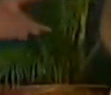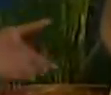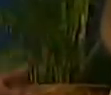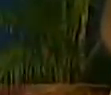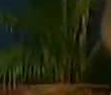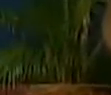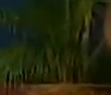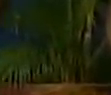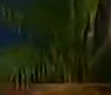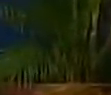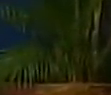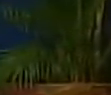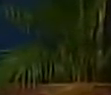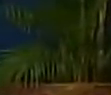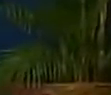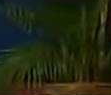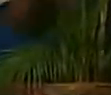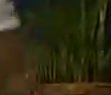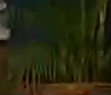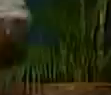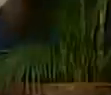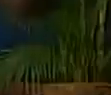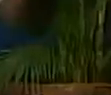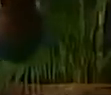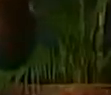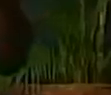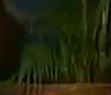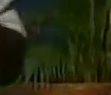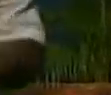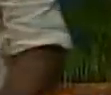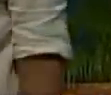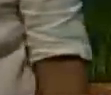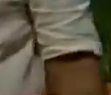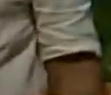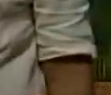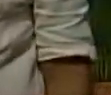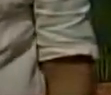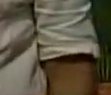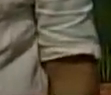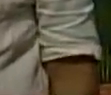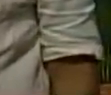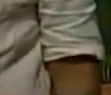Privaticen la educación, que se eduque quien pueda pagarla, porque ustedes tienen que pagar maestros.